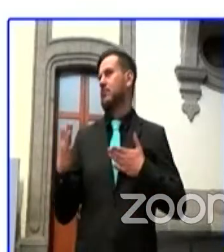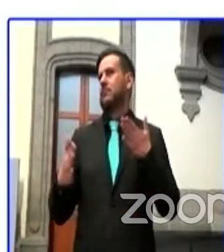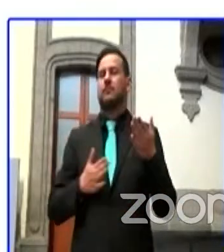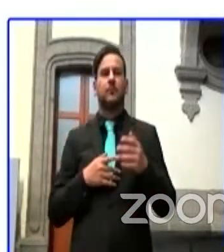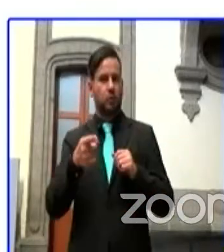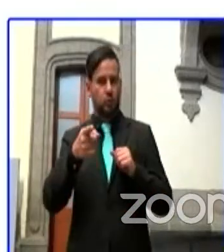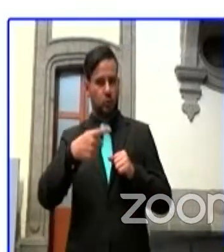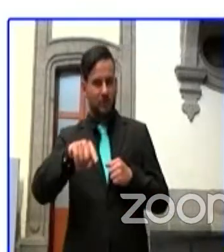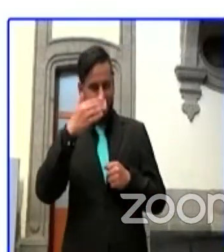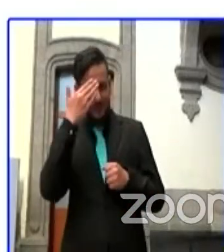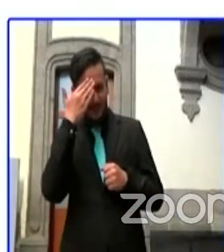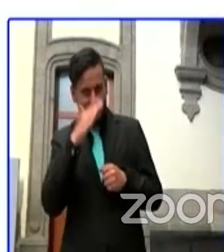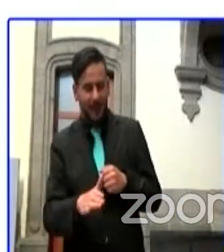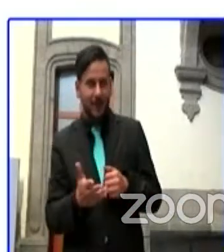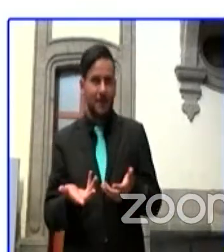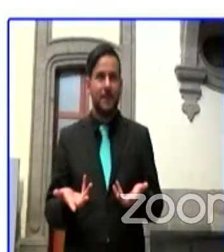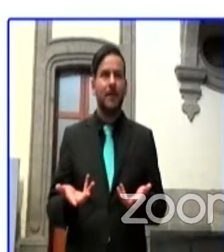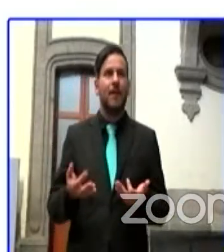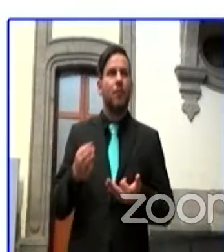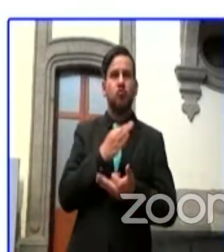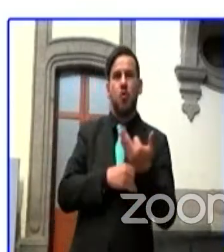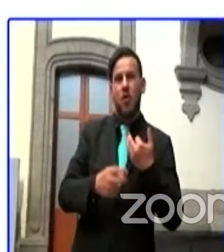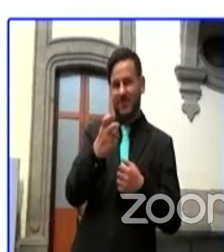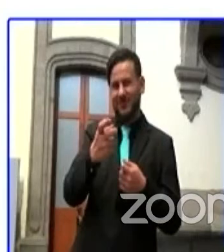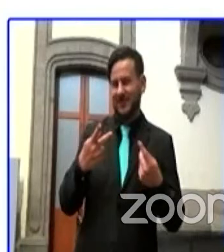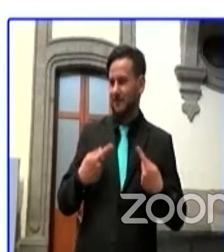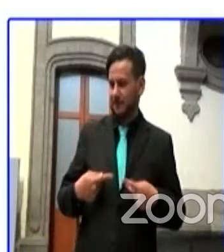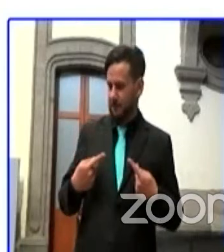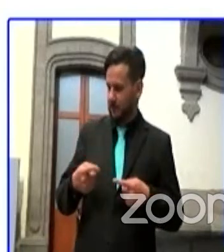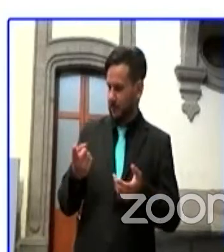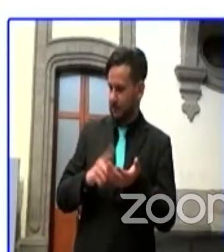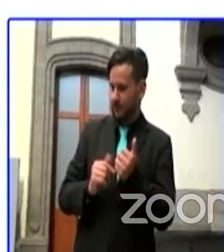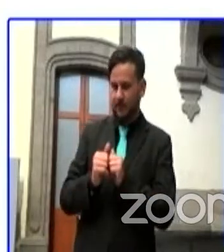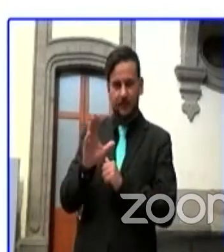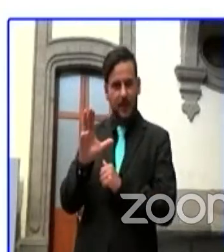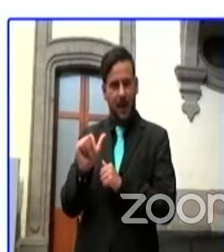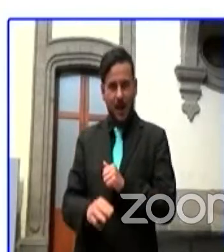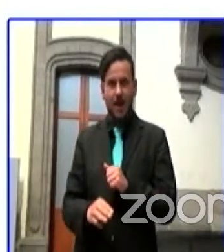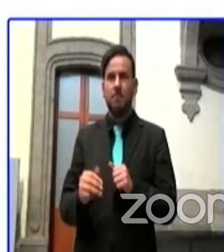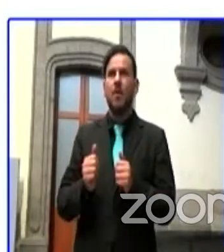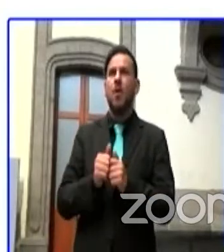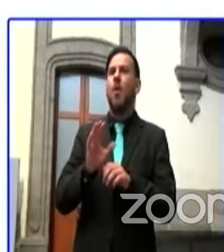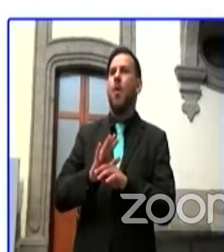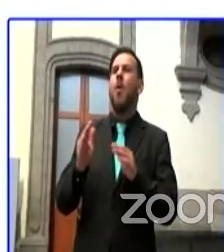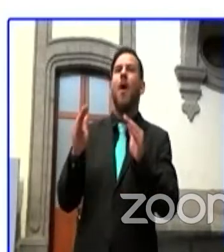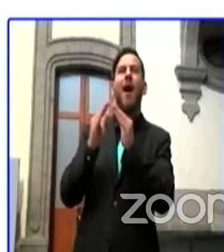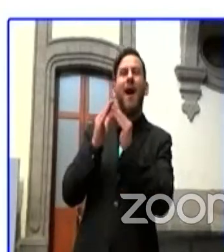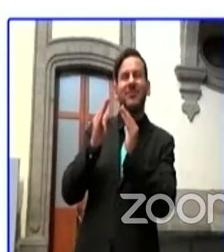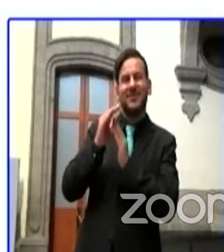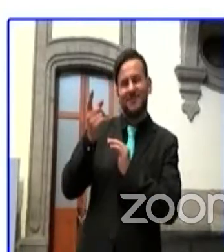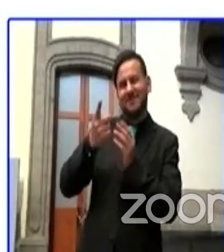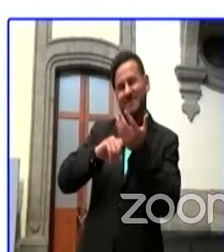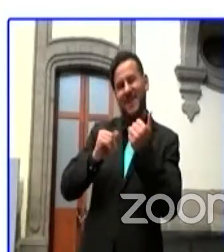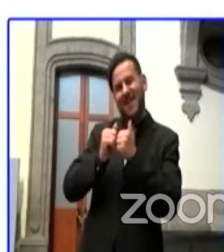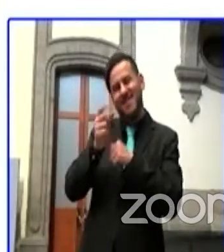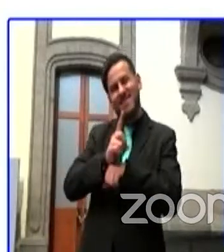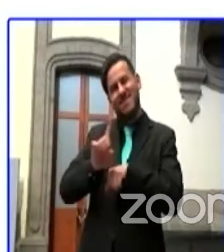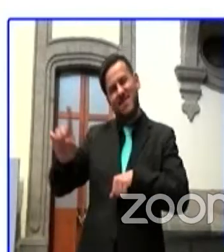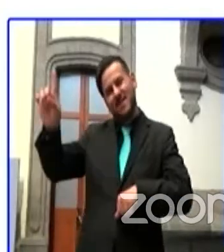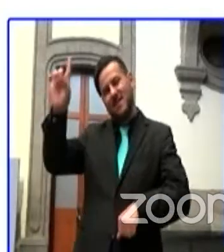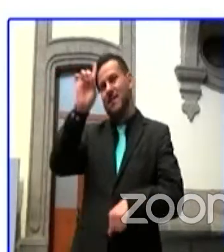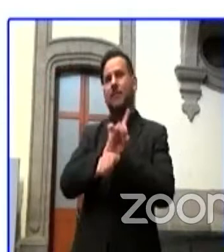saben, a todos esos chicos que están en los camp o en las casas de día, y estaba todo el